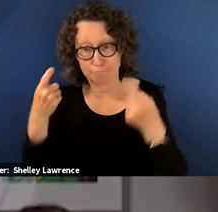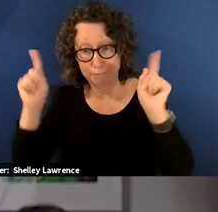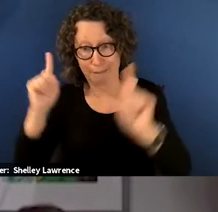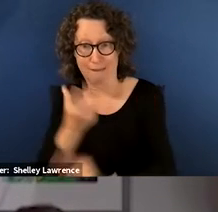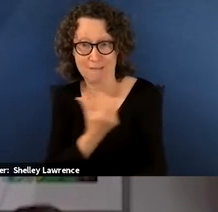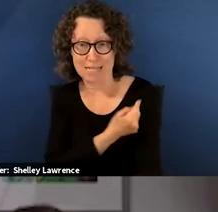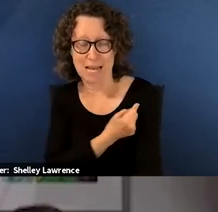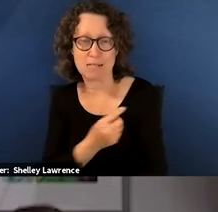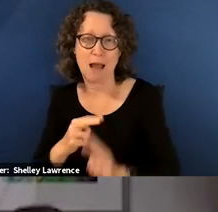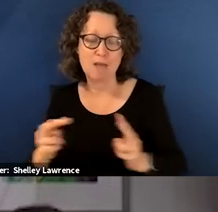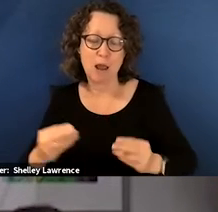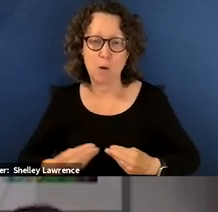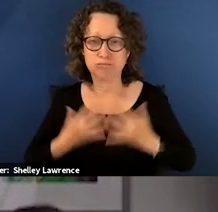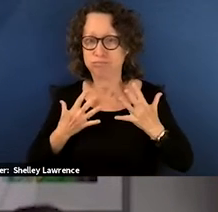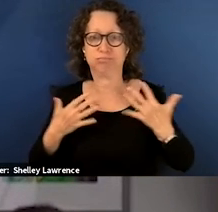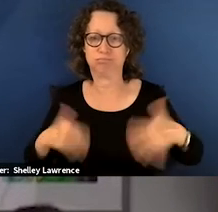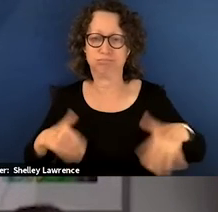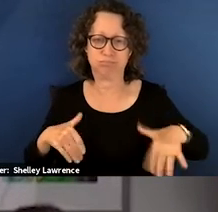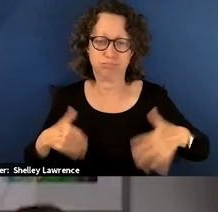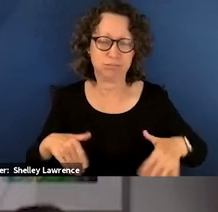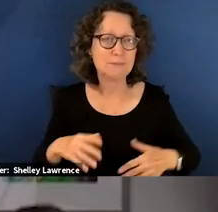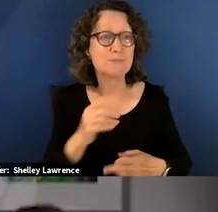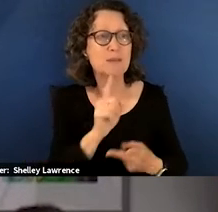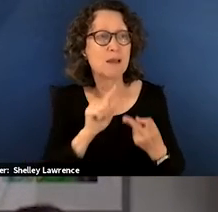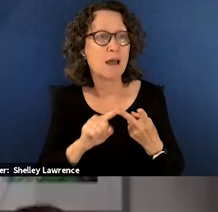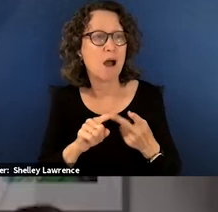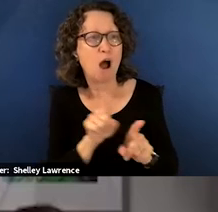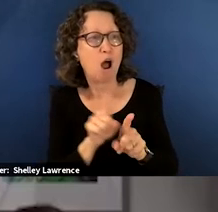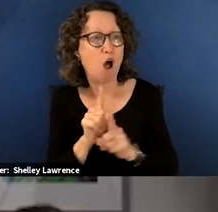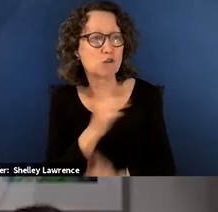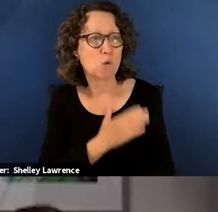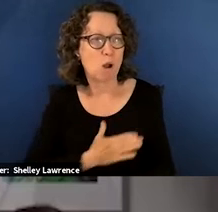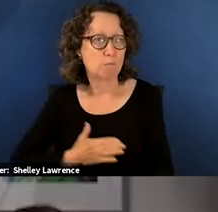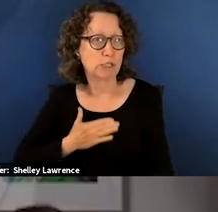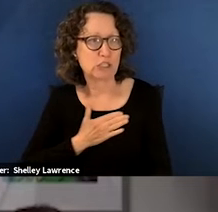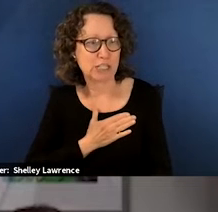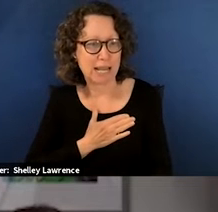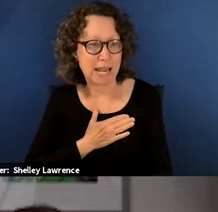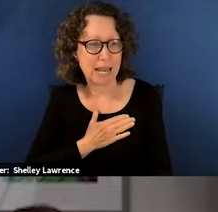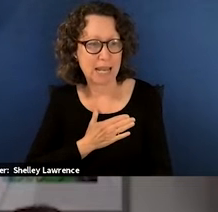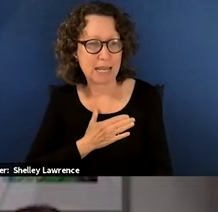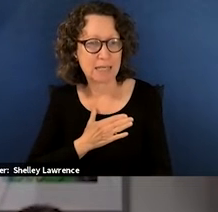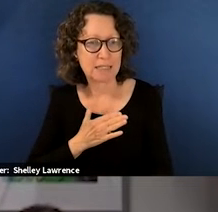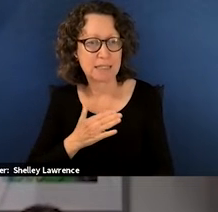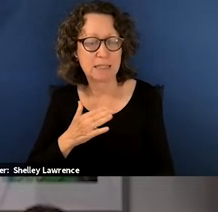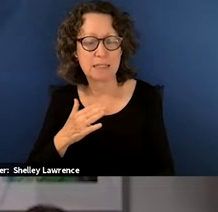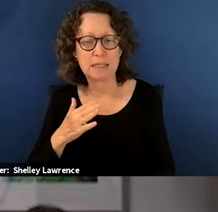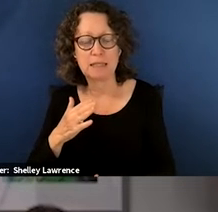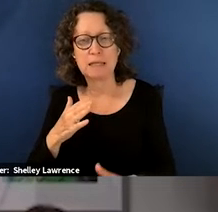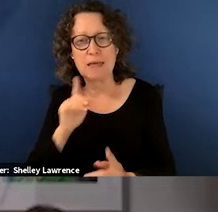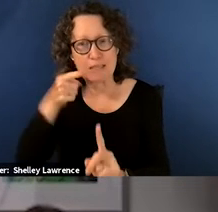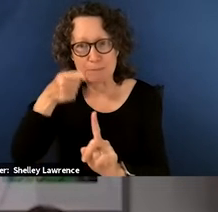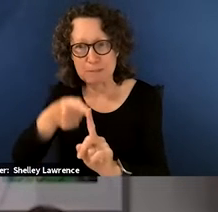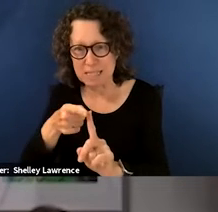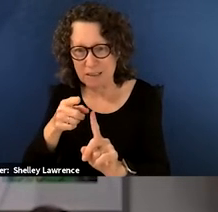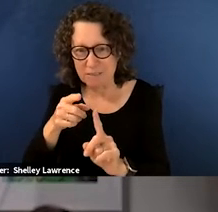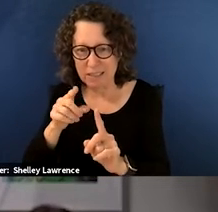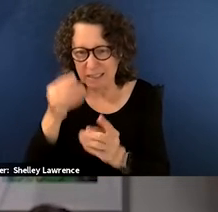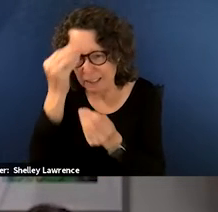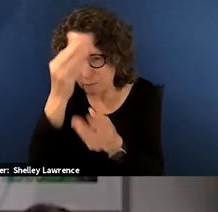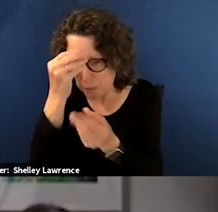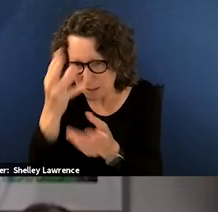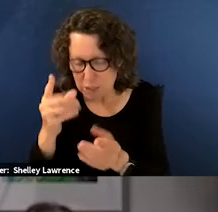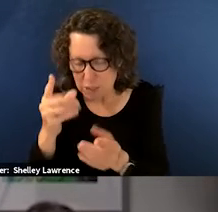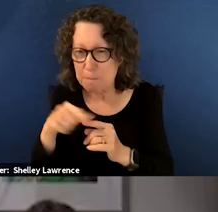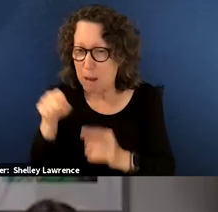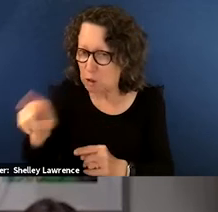los miembros del personal que se están vacunando. Me complace mucho oír esto. Y también realmente aprecio no únicamente la información específica que